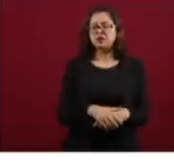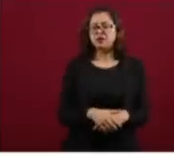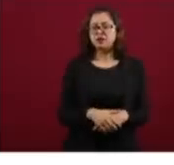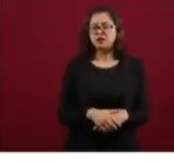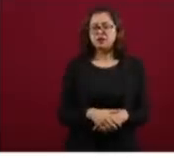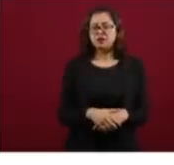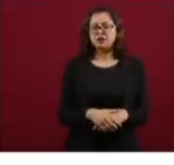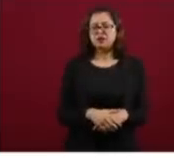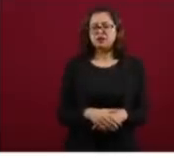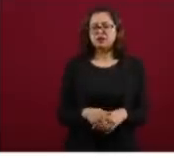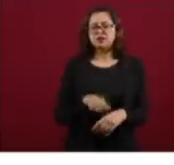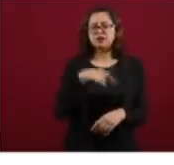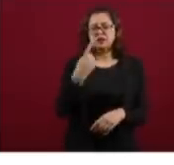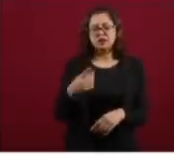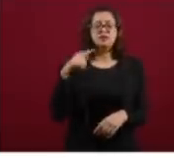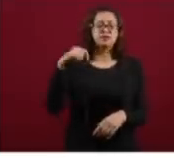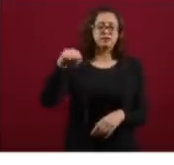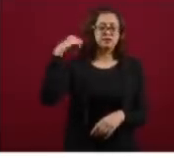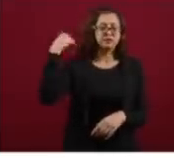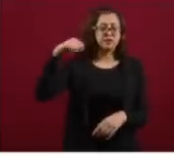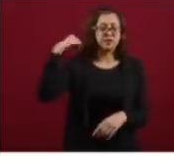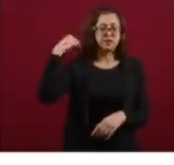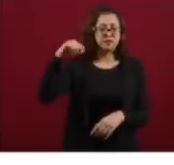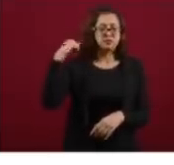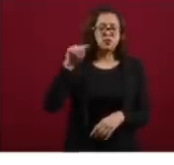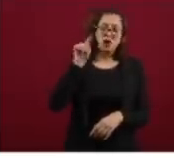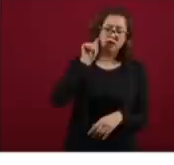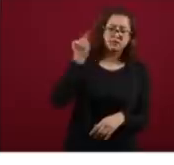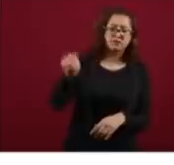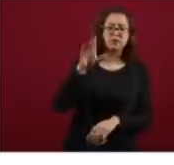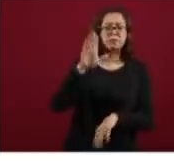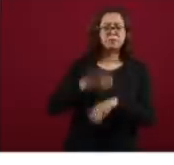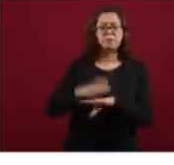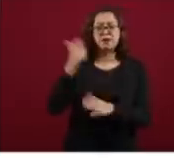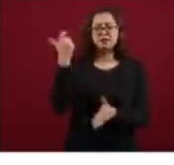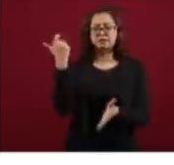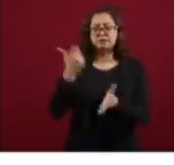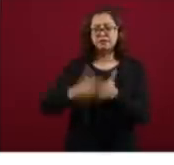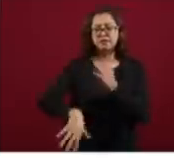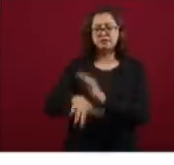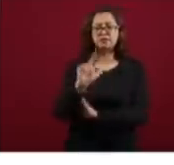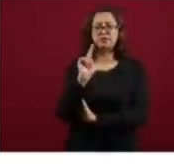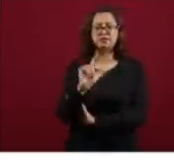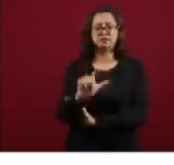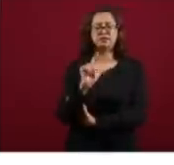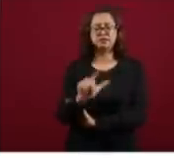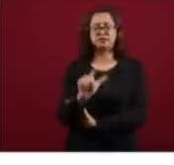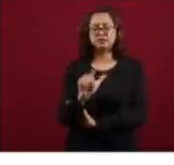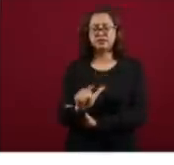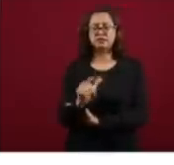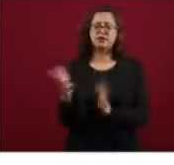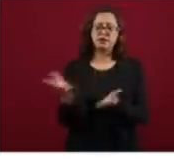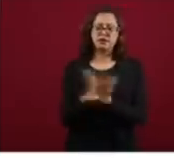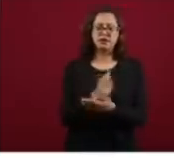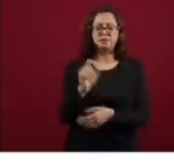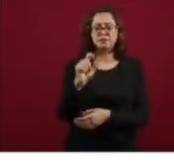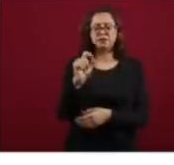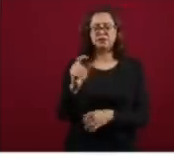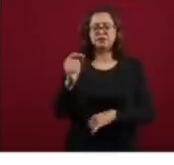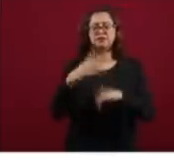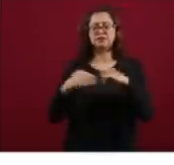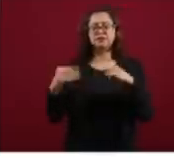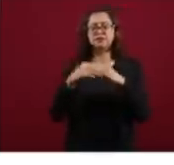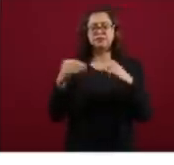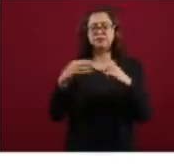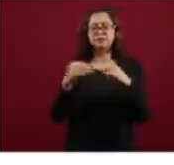de centro tabasco tiene el precio más bajo 1789 por litro con un margen de 22 centavos mientras